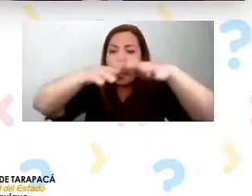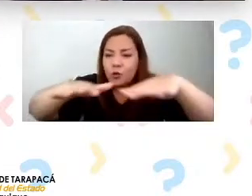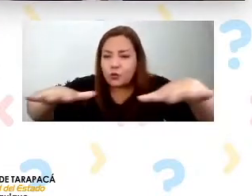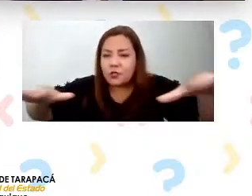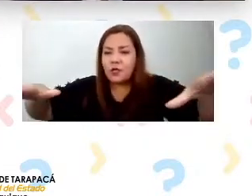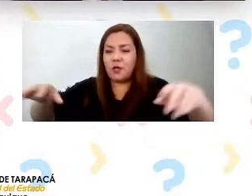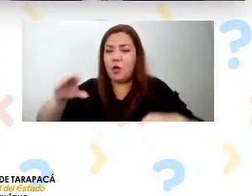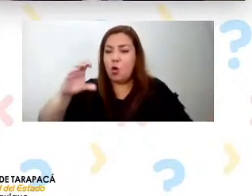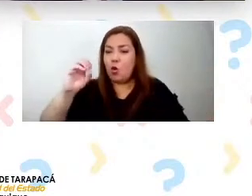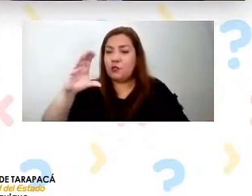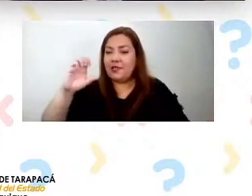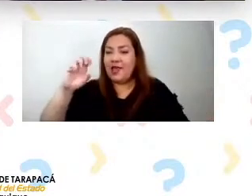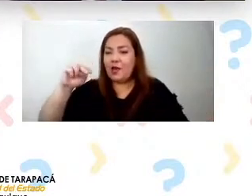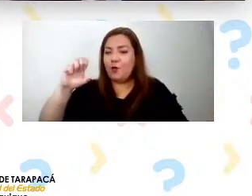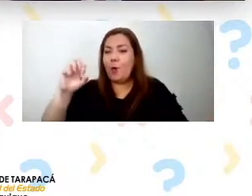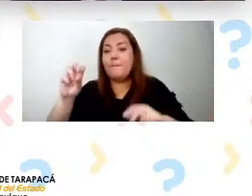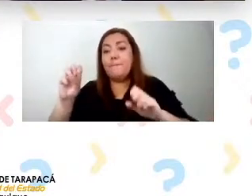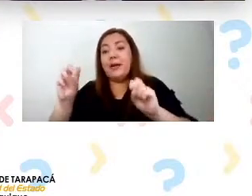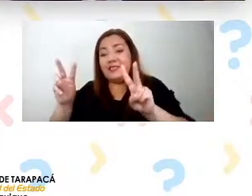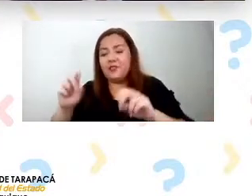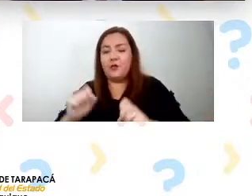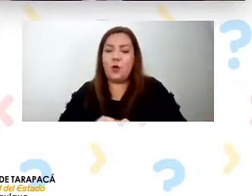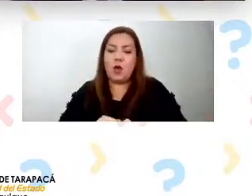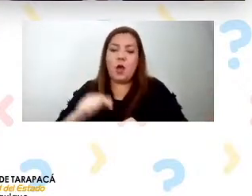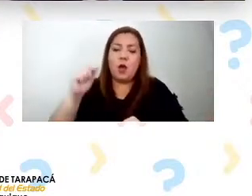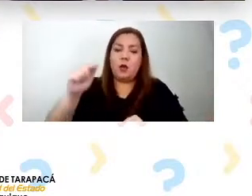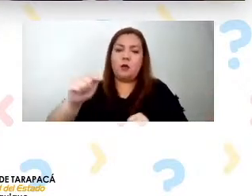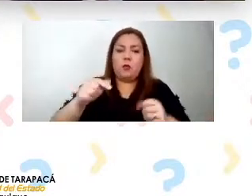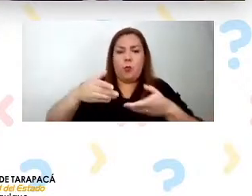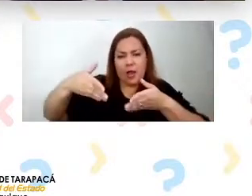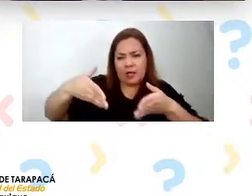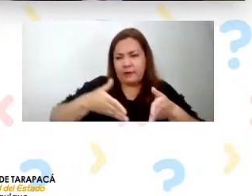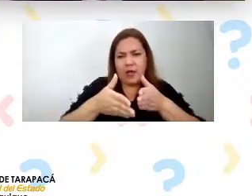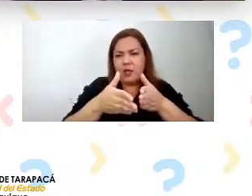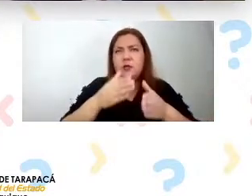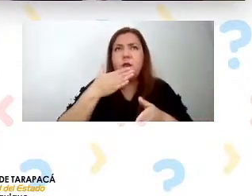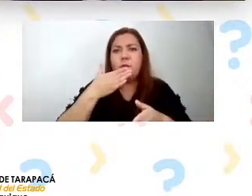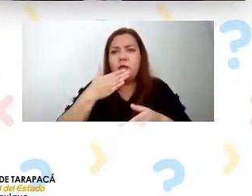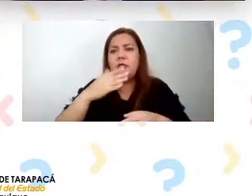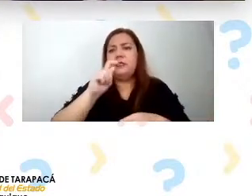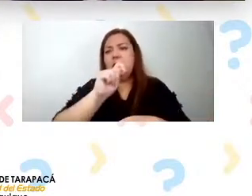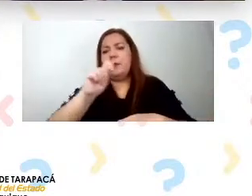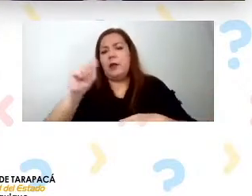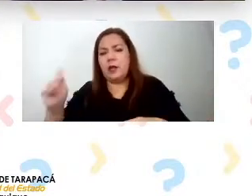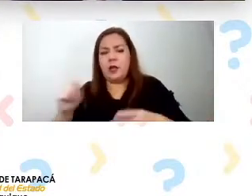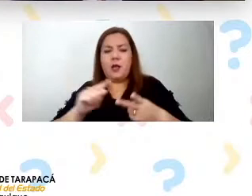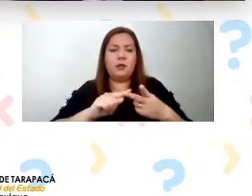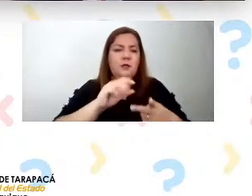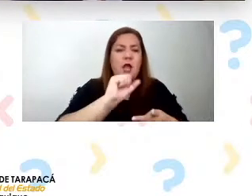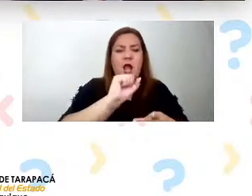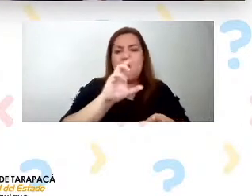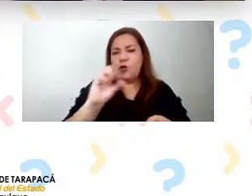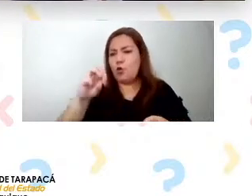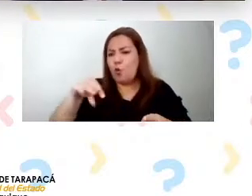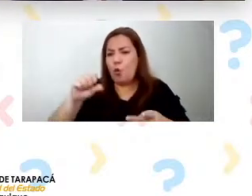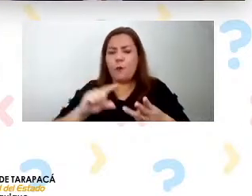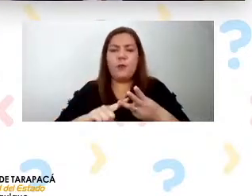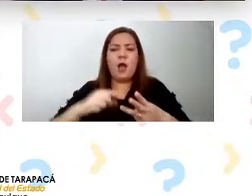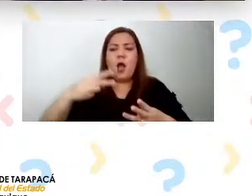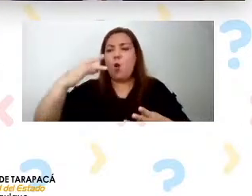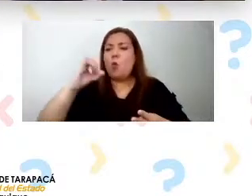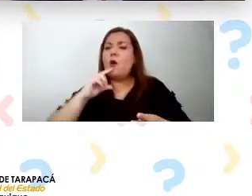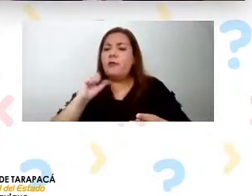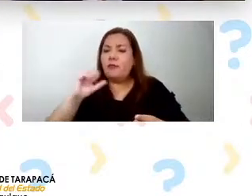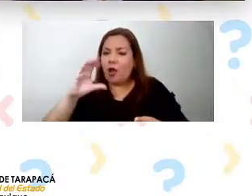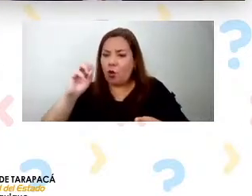la de Tarapacá, la quebrada de Aroma, la quebrada de Huatacondo, la